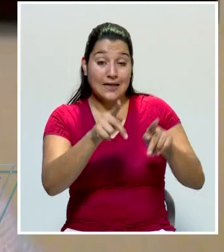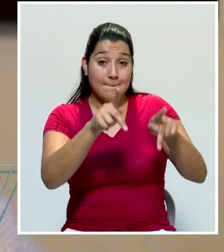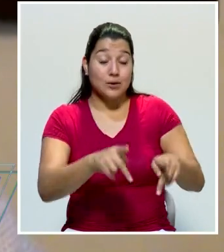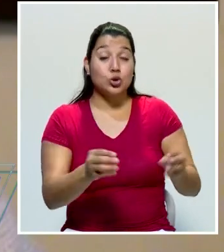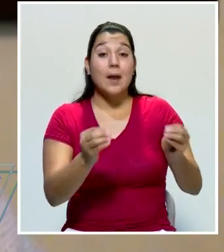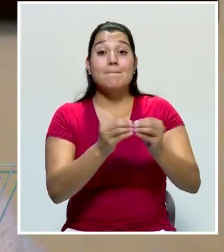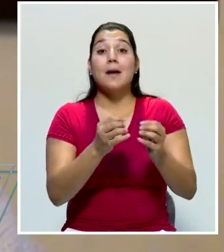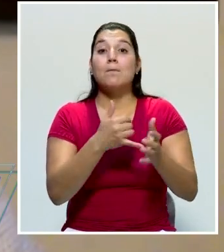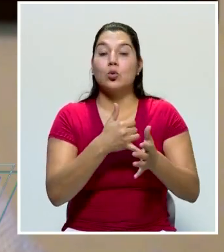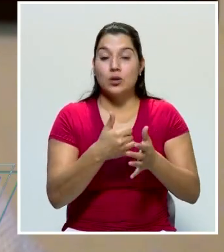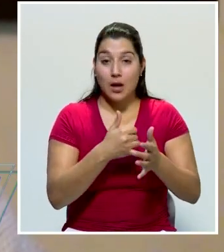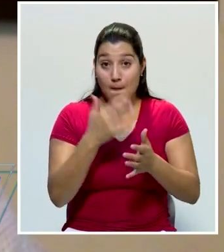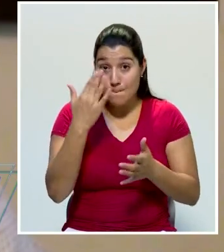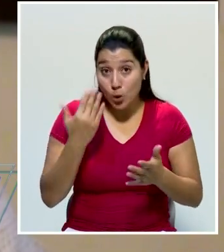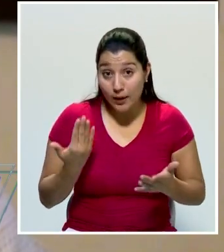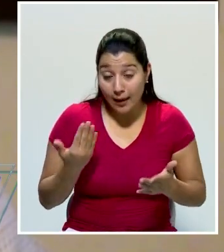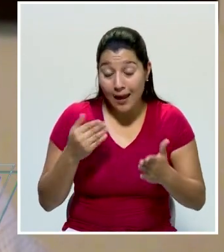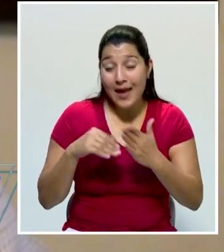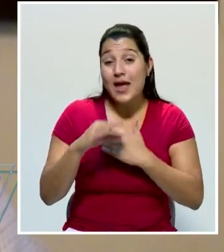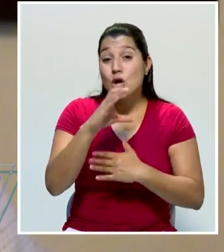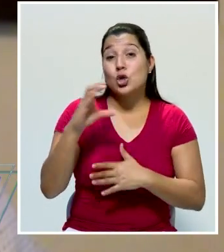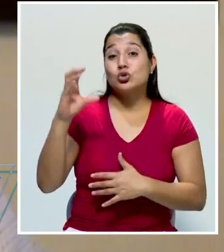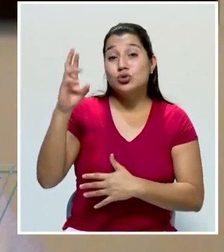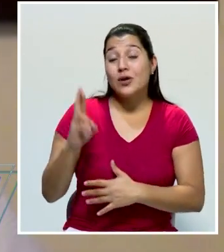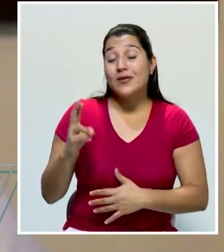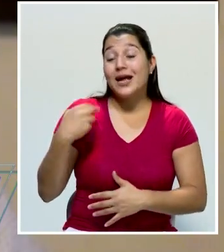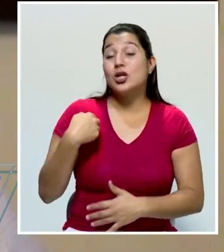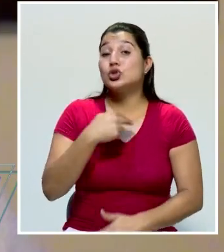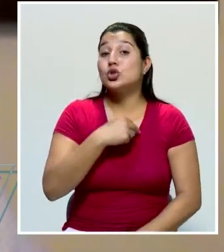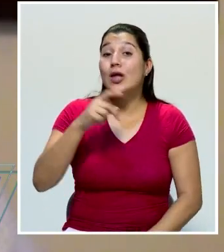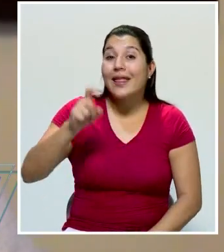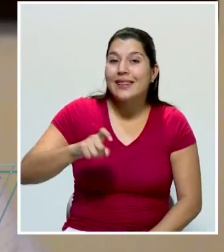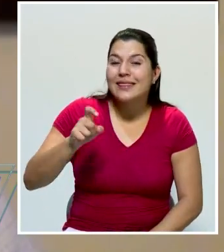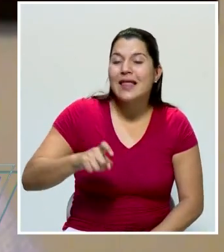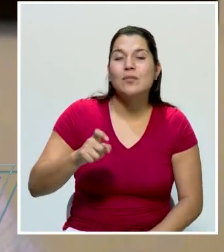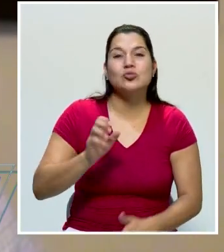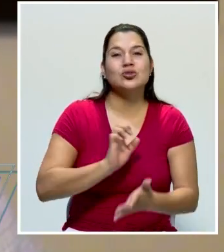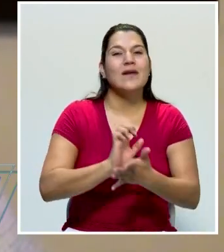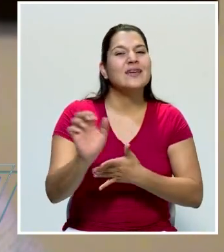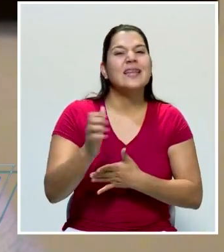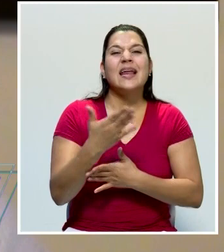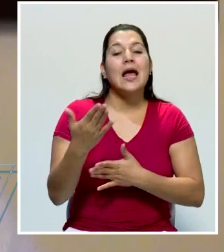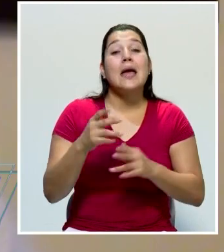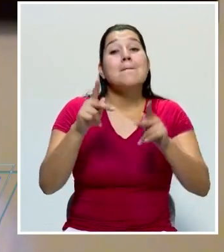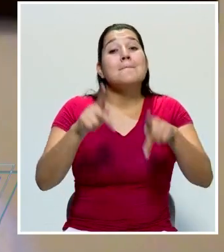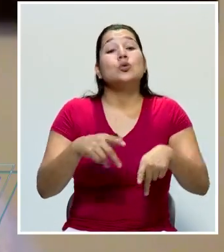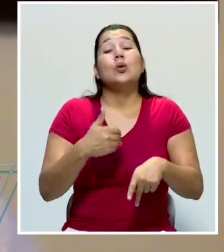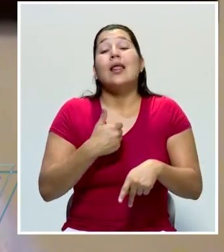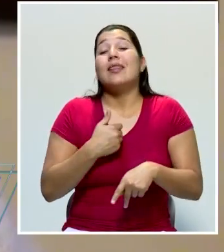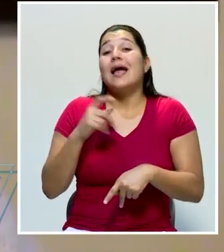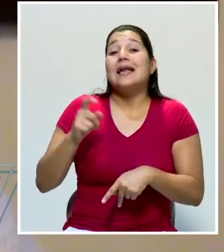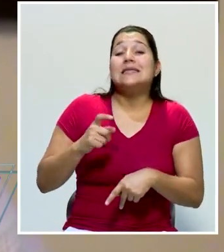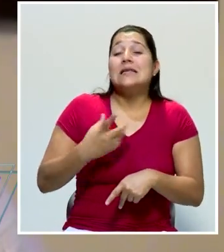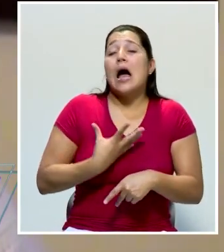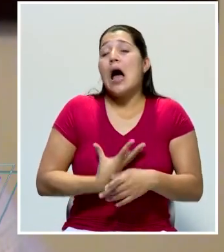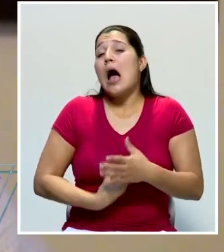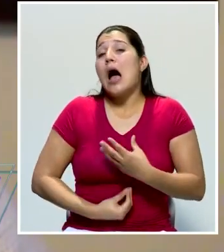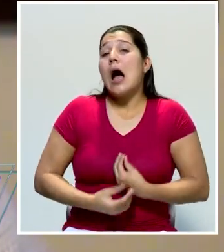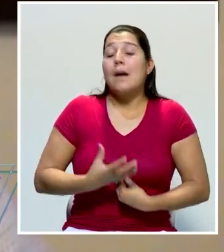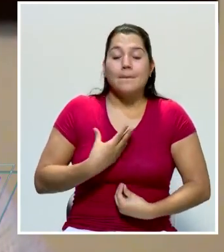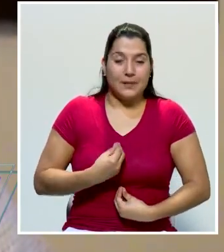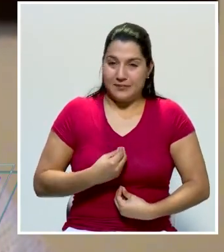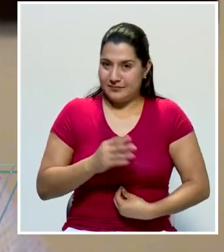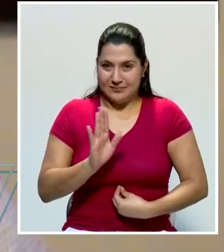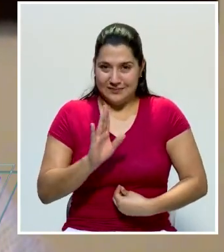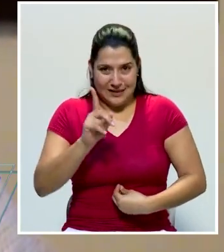más vulnerables, porque en este país necesitamos evitar que la gente pase necesidades y hambre. Lo cierto